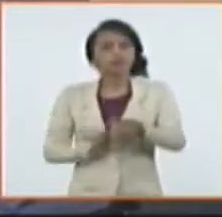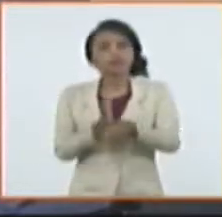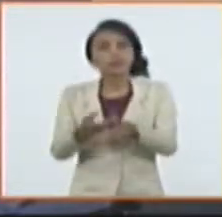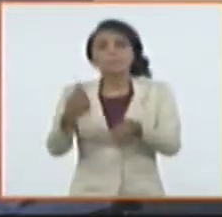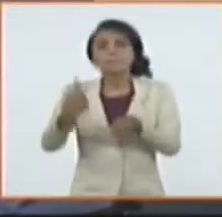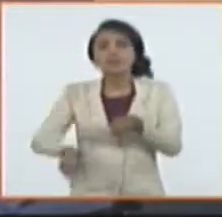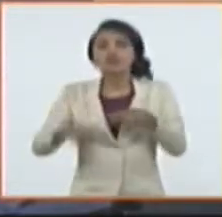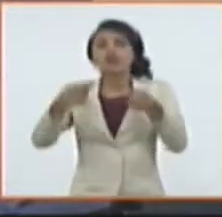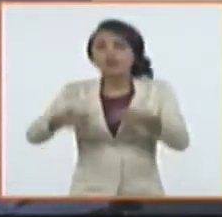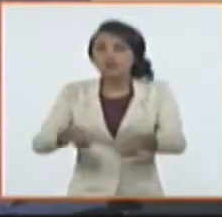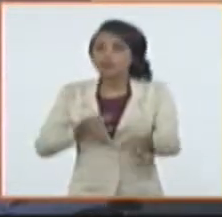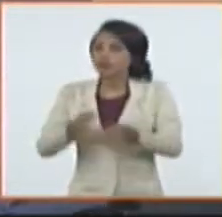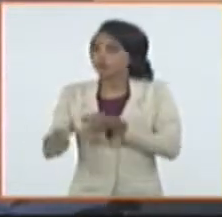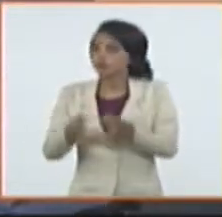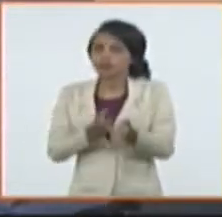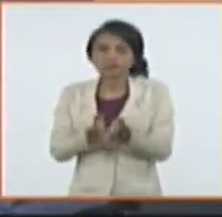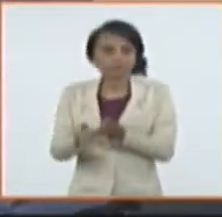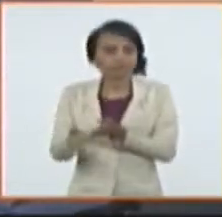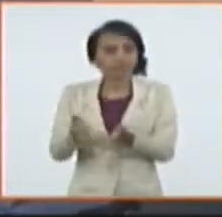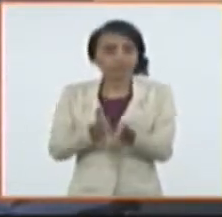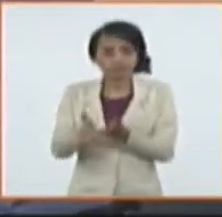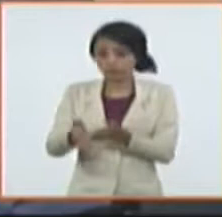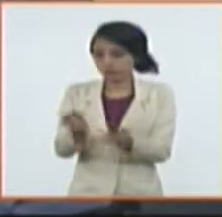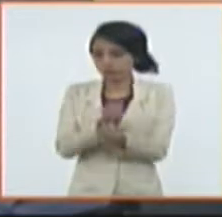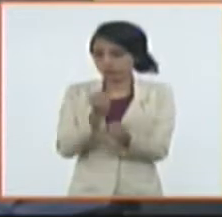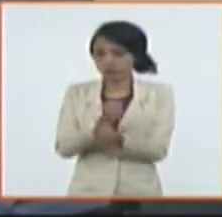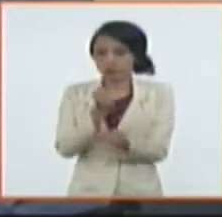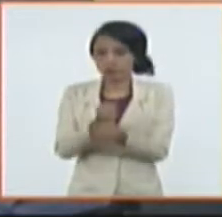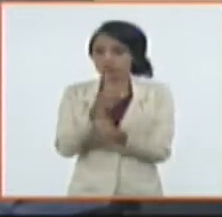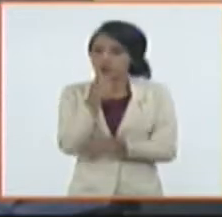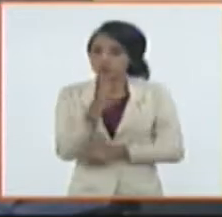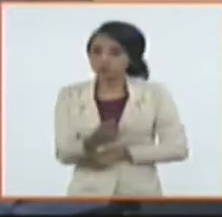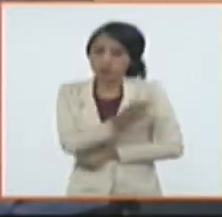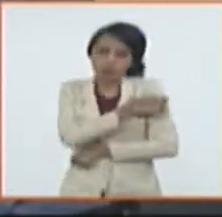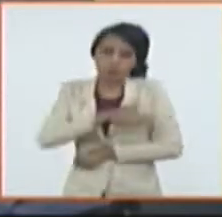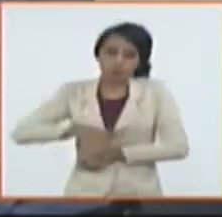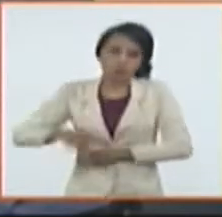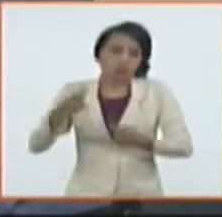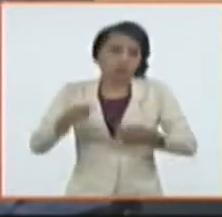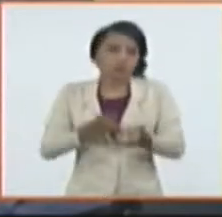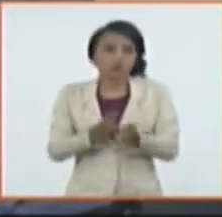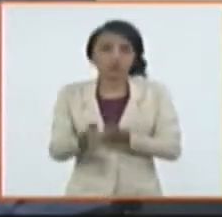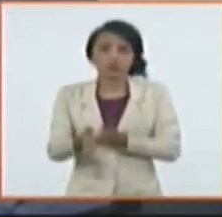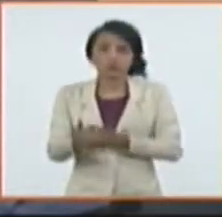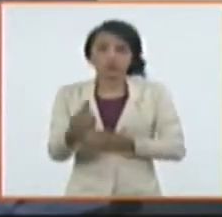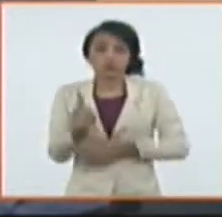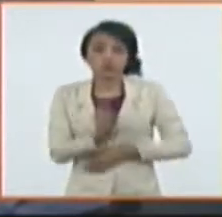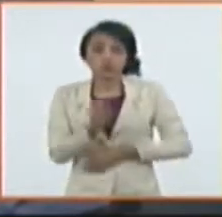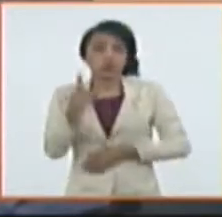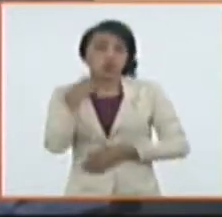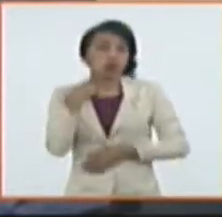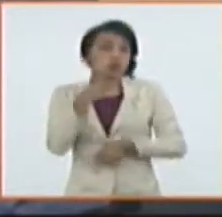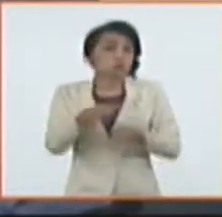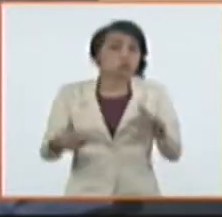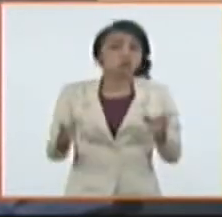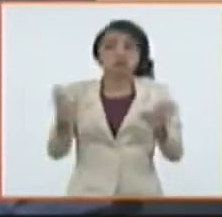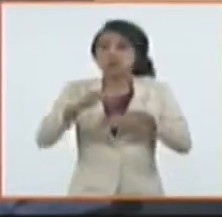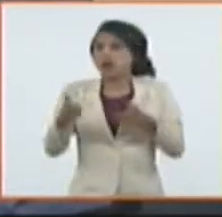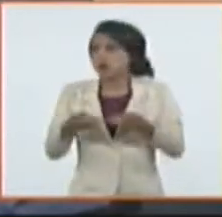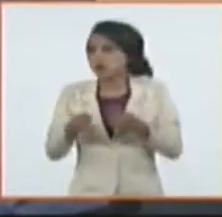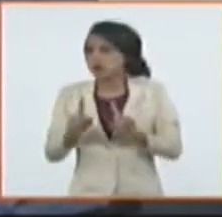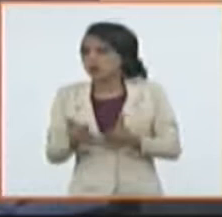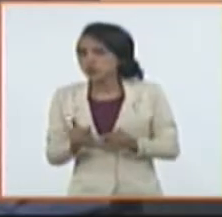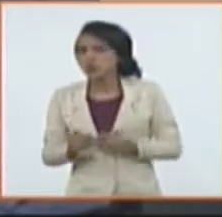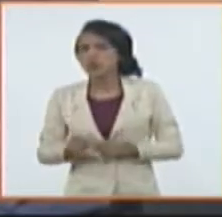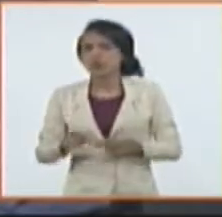mecanismos de trabajo con la población. Llevamos año y medio que casi no hay reuniones en núcleo del partido, asamblea de